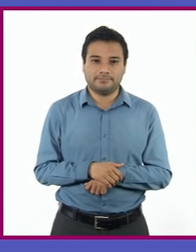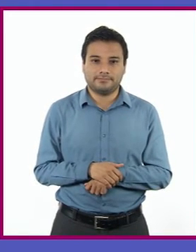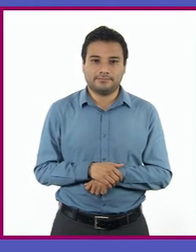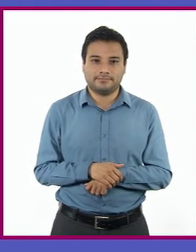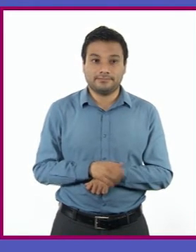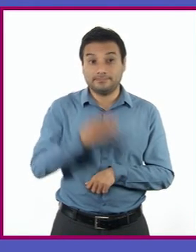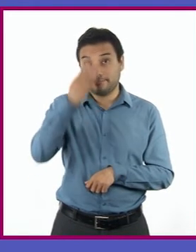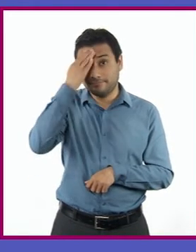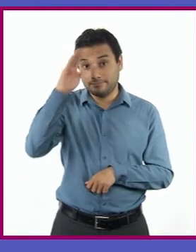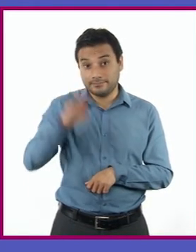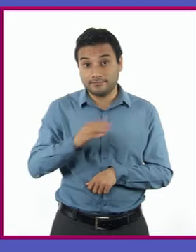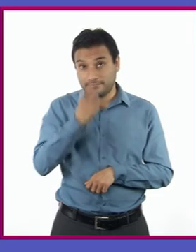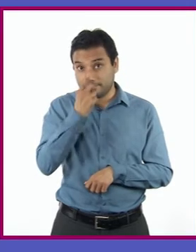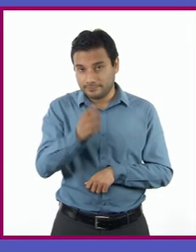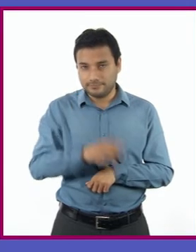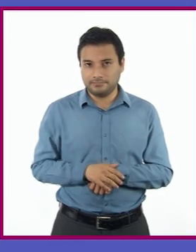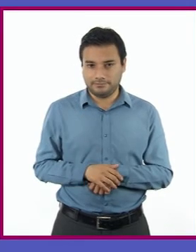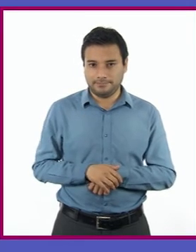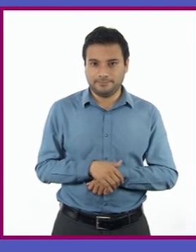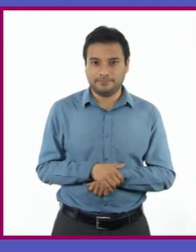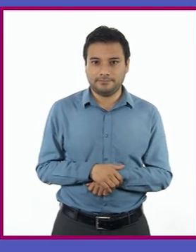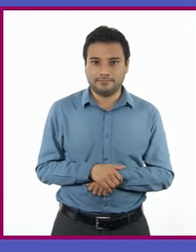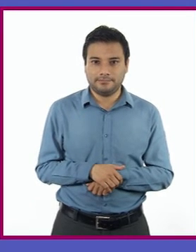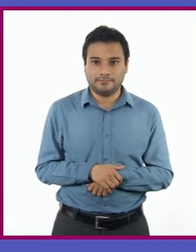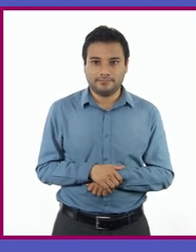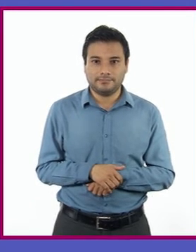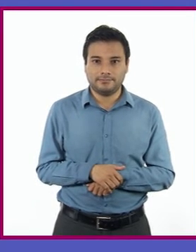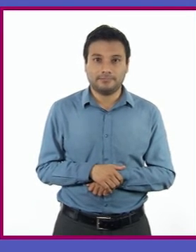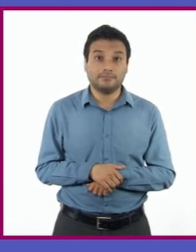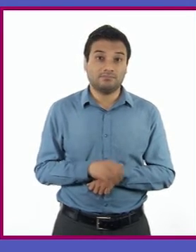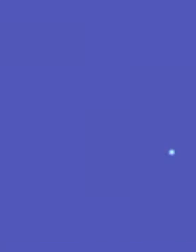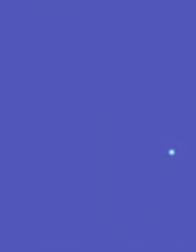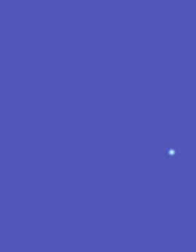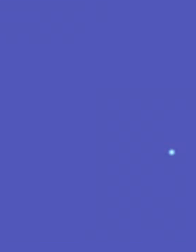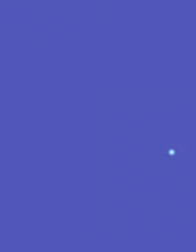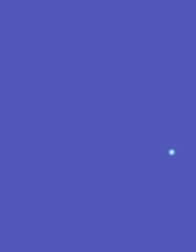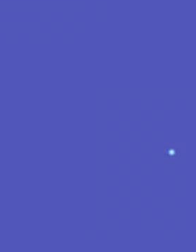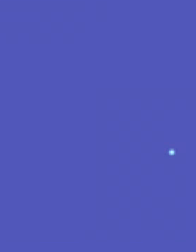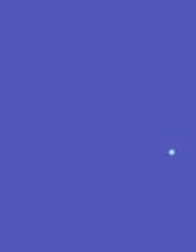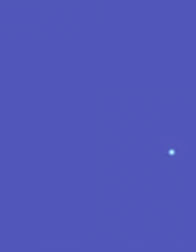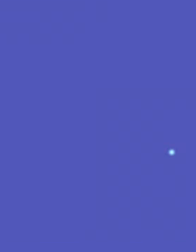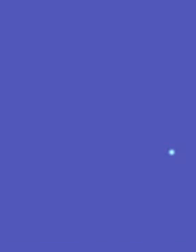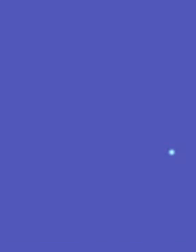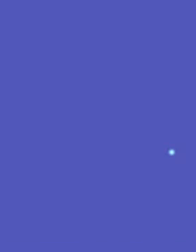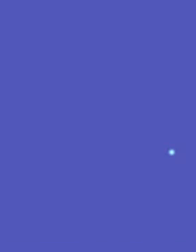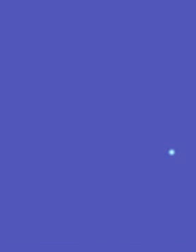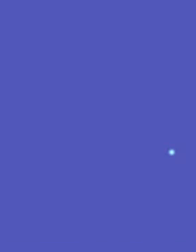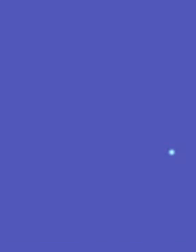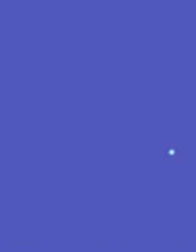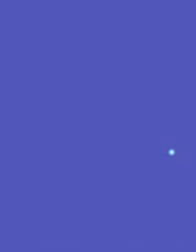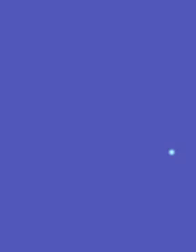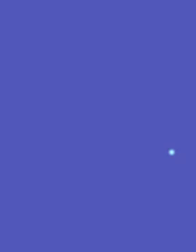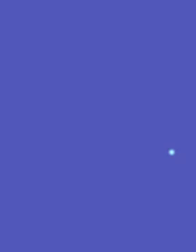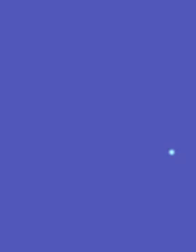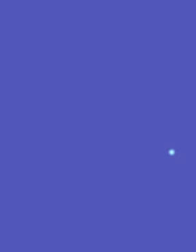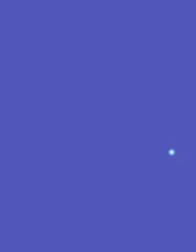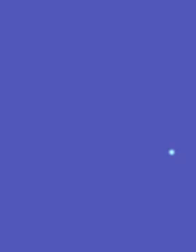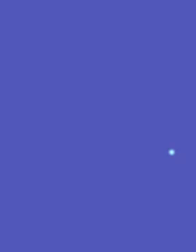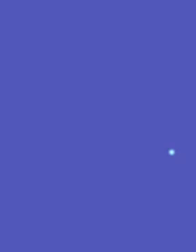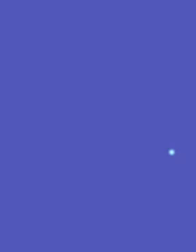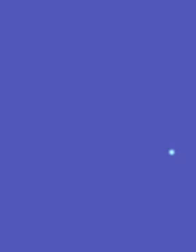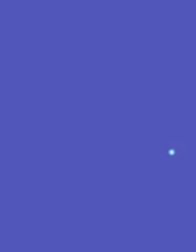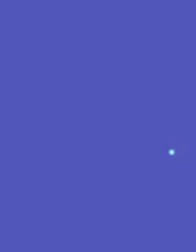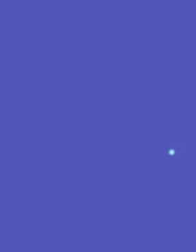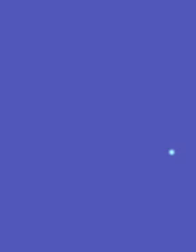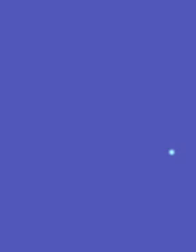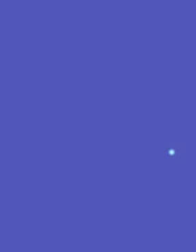dijo, les traigo una sorpresa. Yo he matado a un soldado. Dice, he matado a un soldado. Y nadie